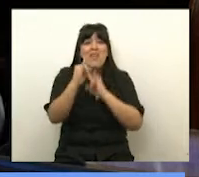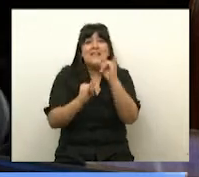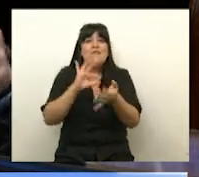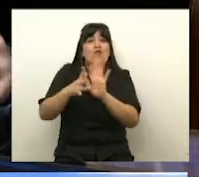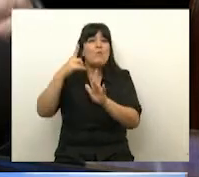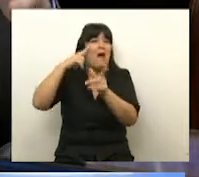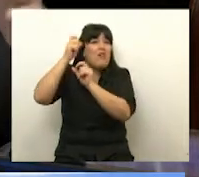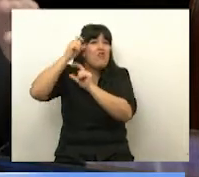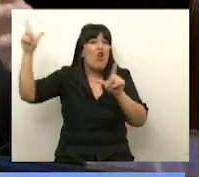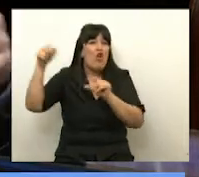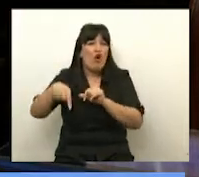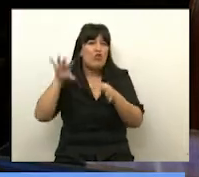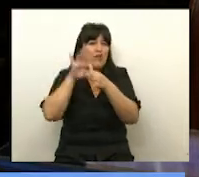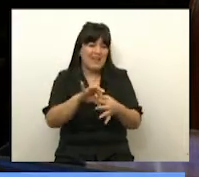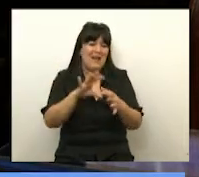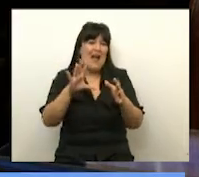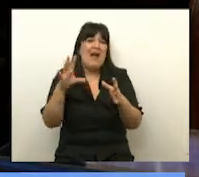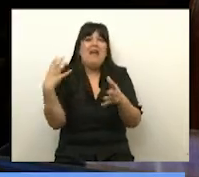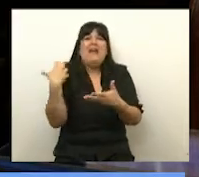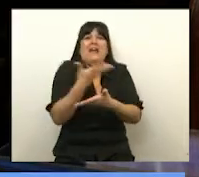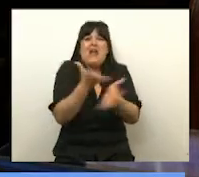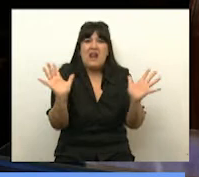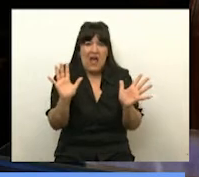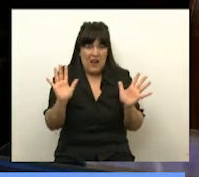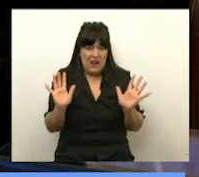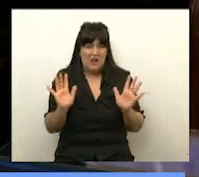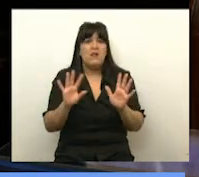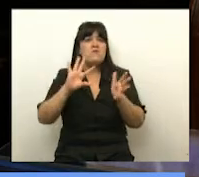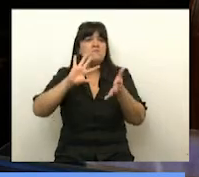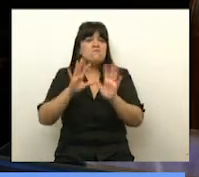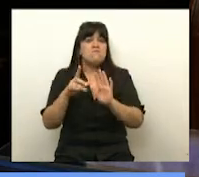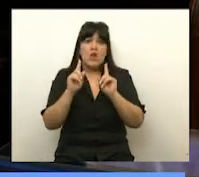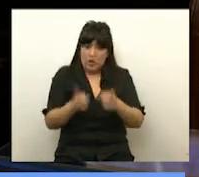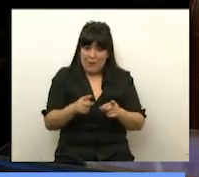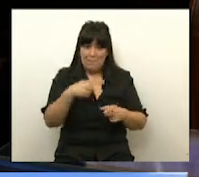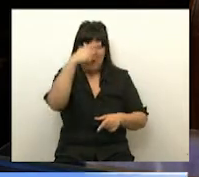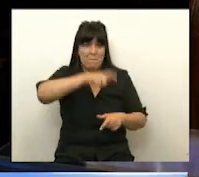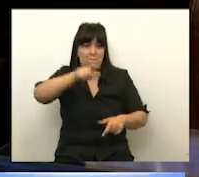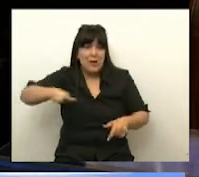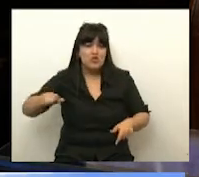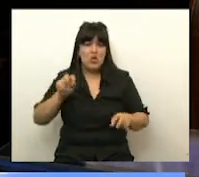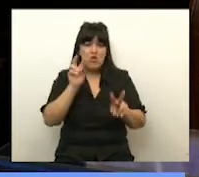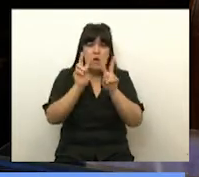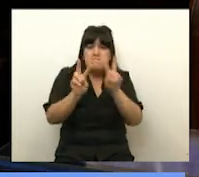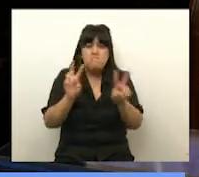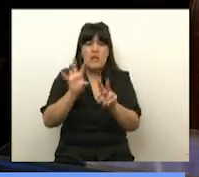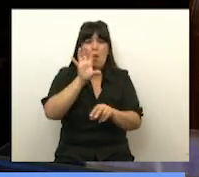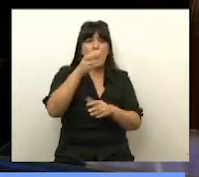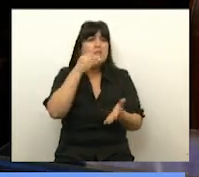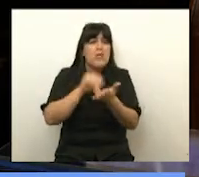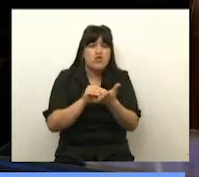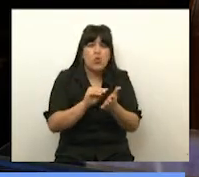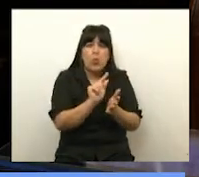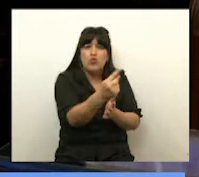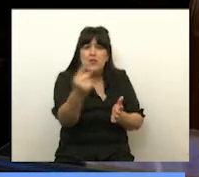ideológicamente representa esto en lo macro. Esto es la mirada particular que nosotros tenemos acerca del impacto que tiene la provincia del Chubut.